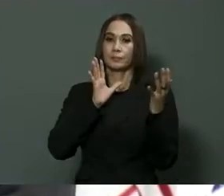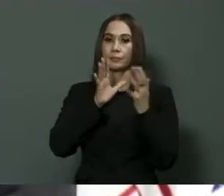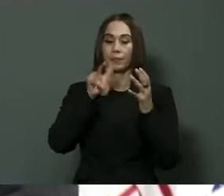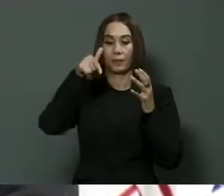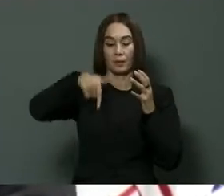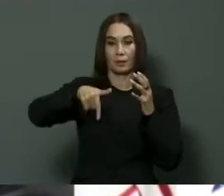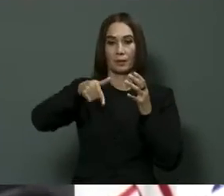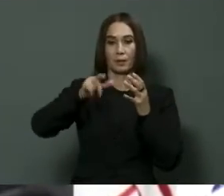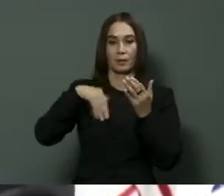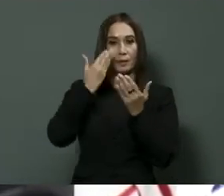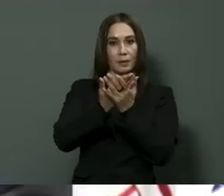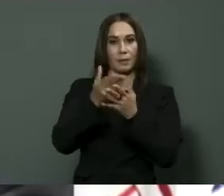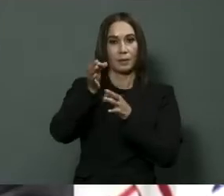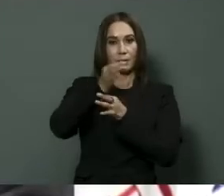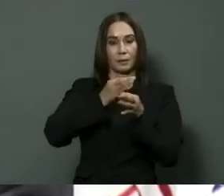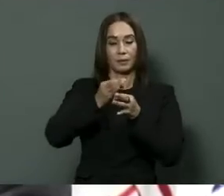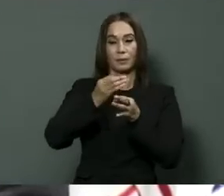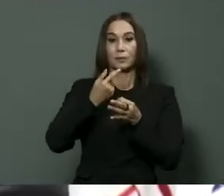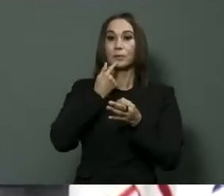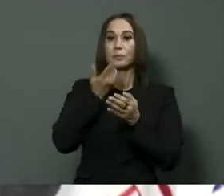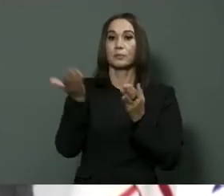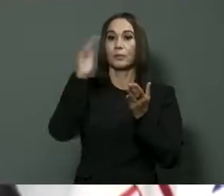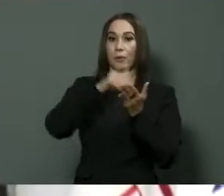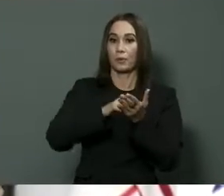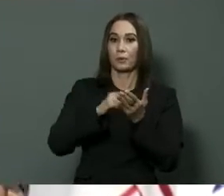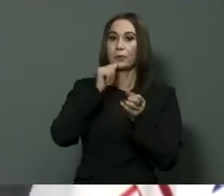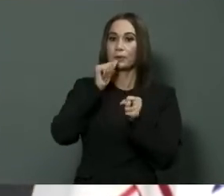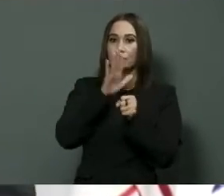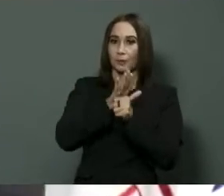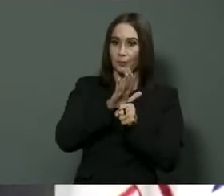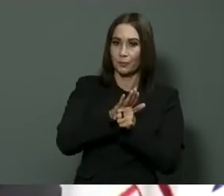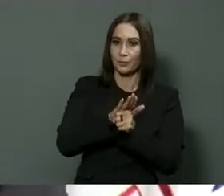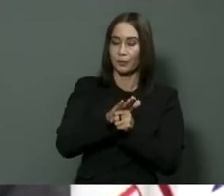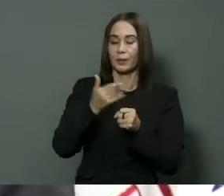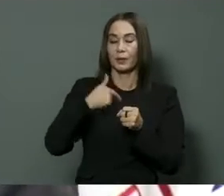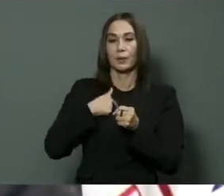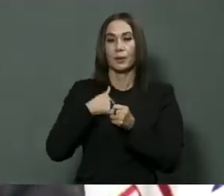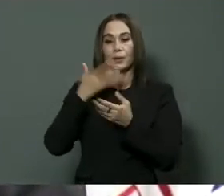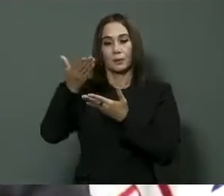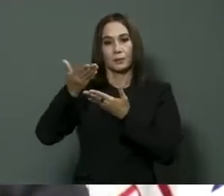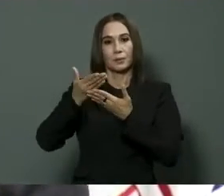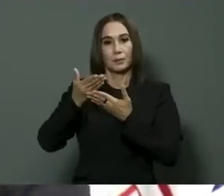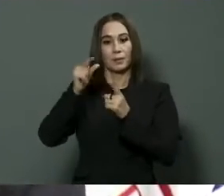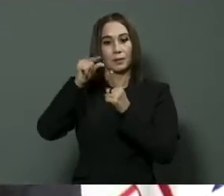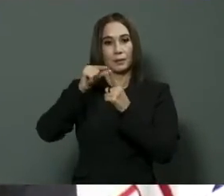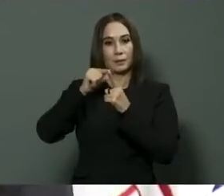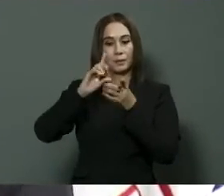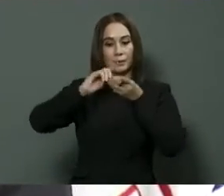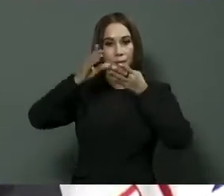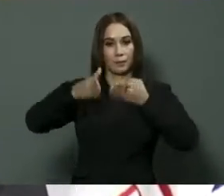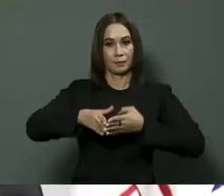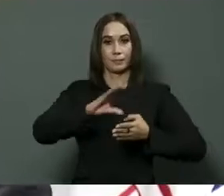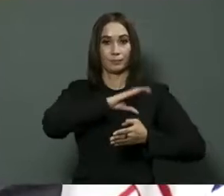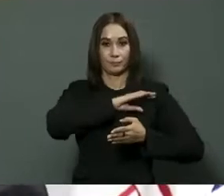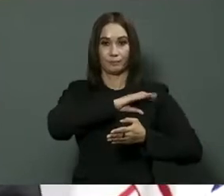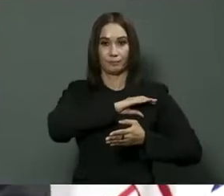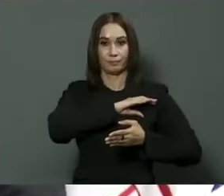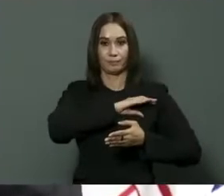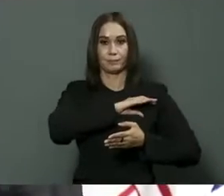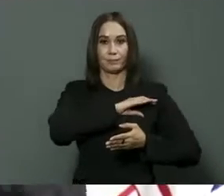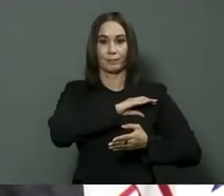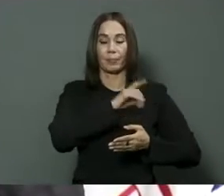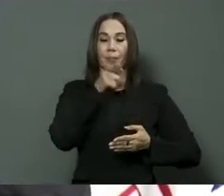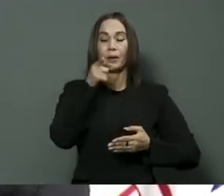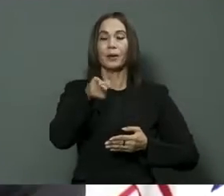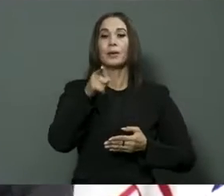población. Nosotros reiteramos ese compromiso y quiero tomar las palabras del señor director de la policía